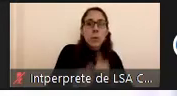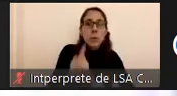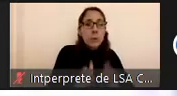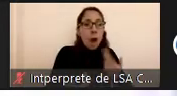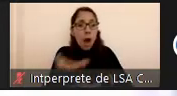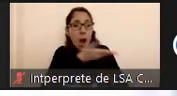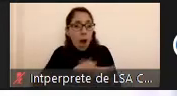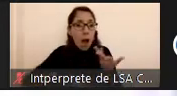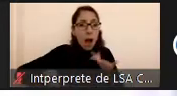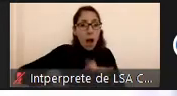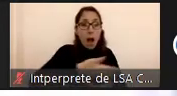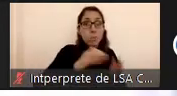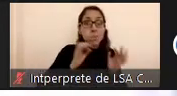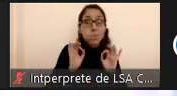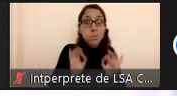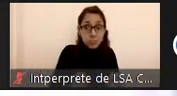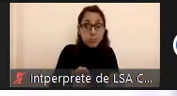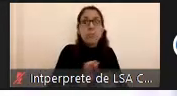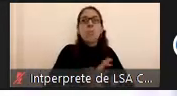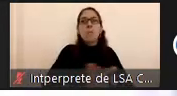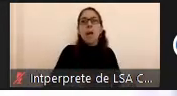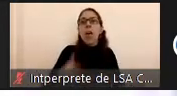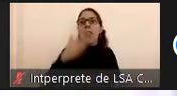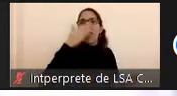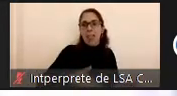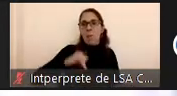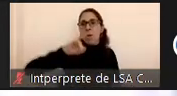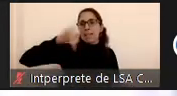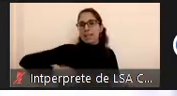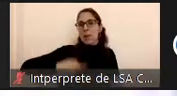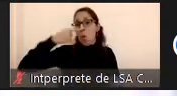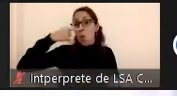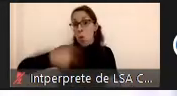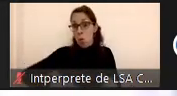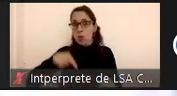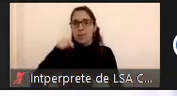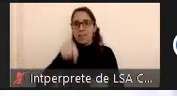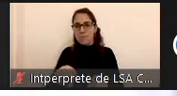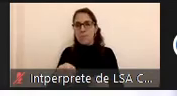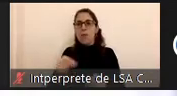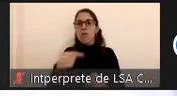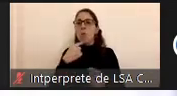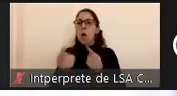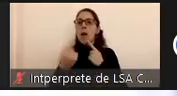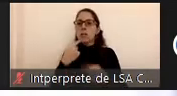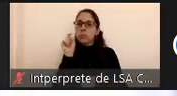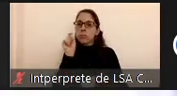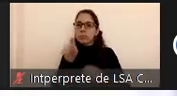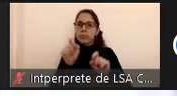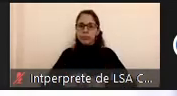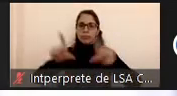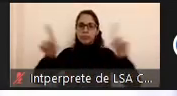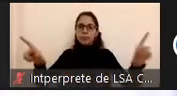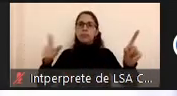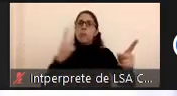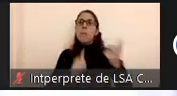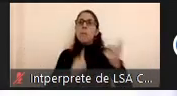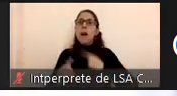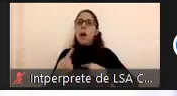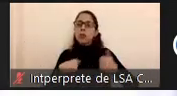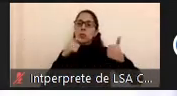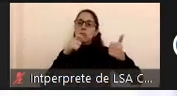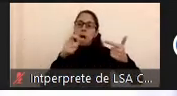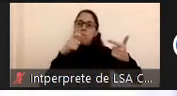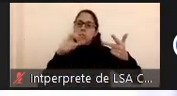y entonces, luego de todo eso, sí, accedan, hagan el cuestionario. Van a